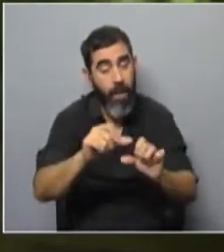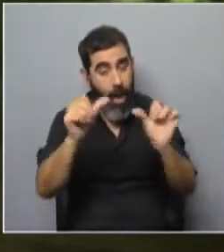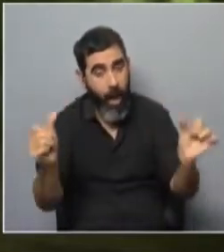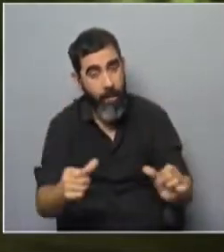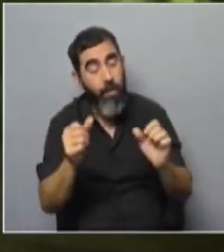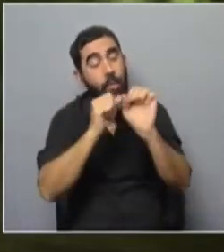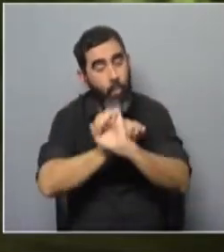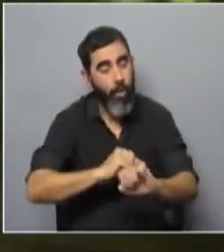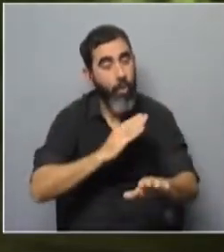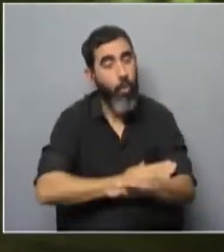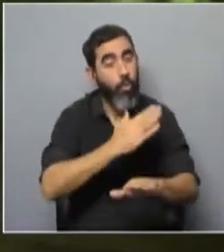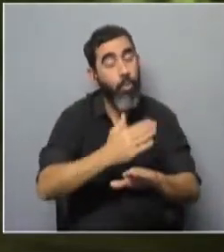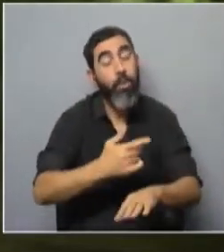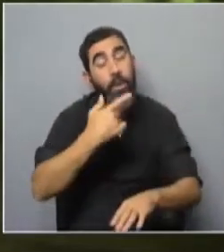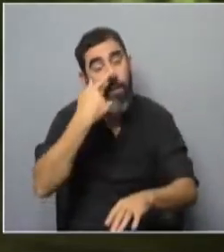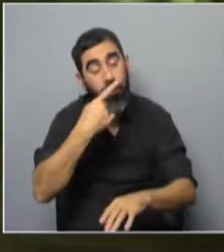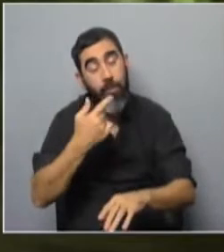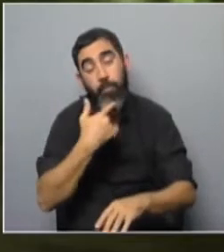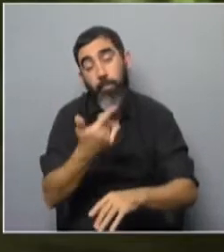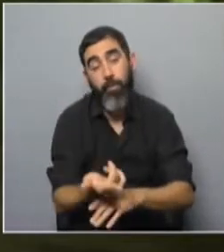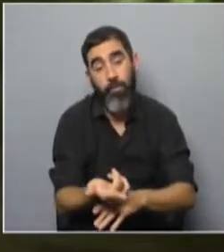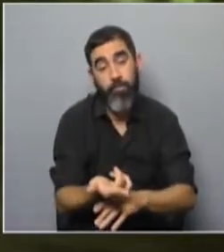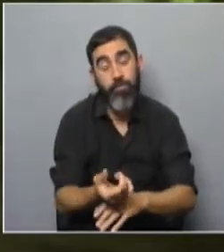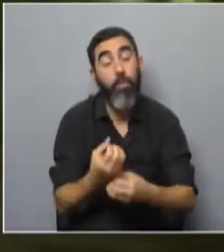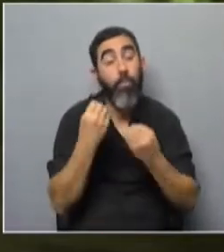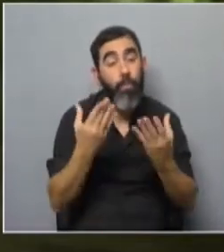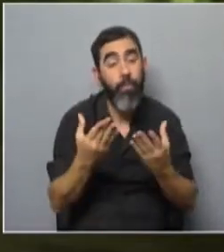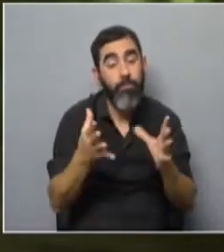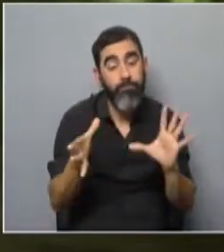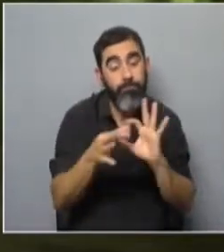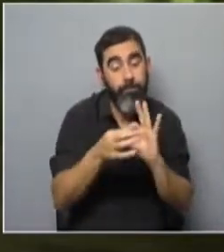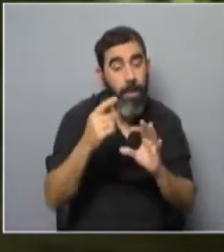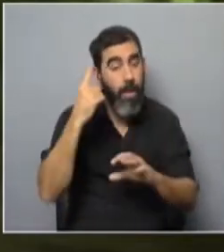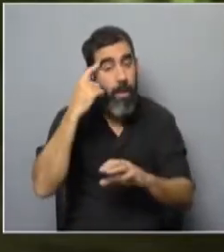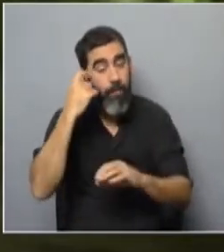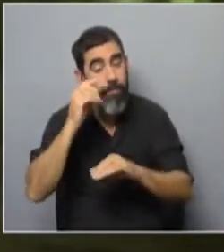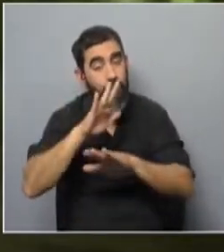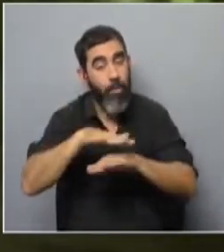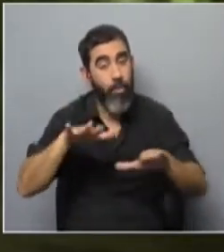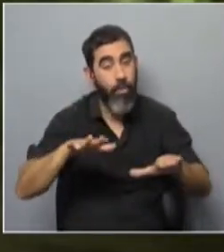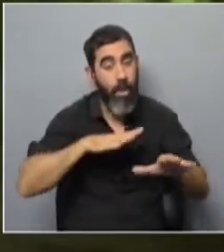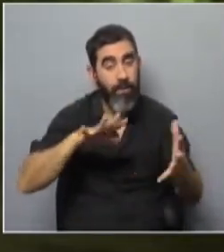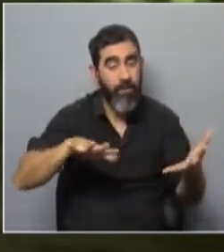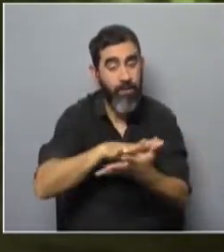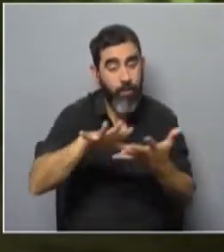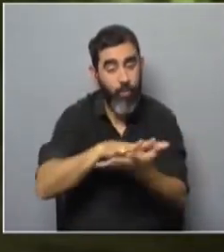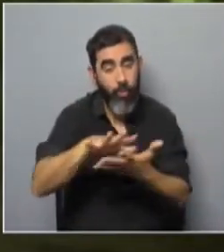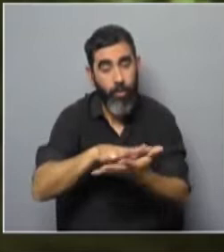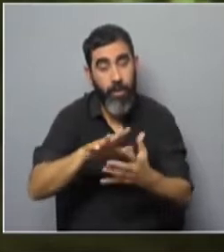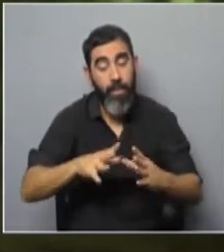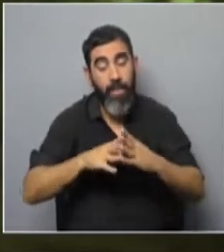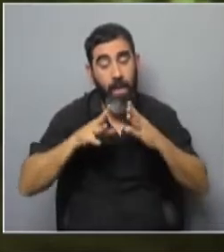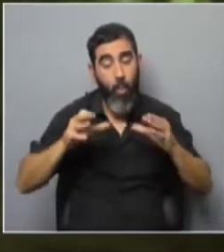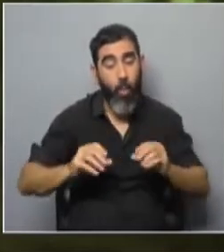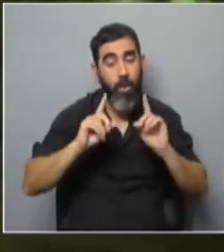puede tener impactos interesantes, entre otras cosas, porque se liga a una experiencia que los niños tienen en muchos contextos, en el contexto de la escuela, pero